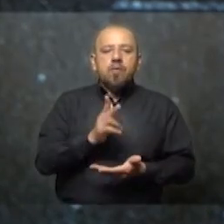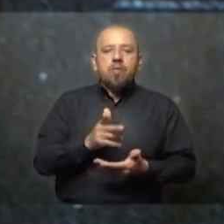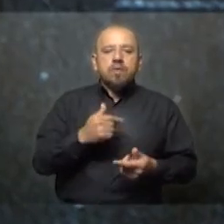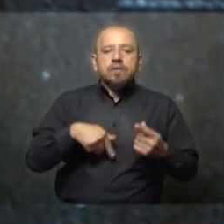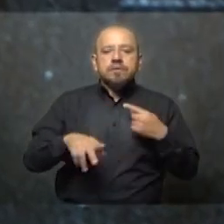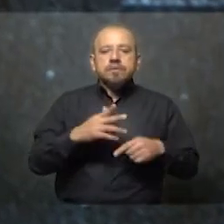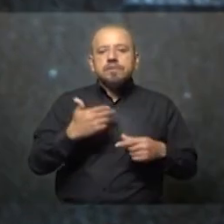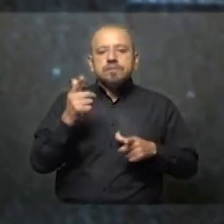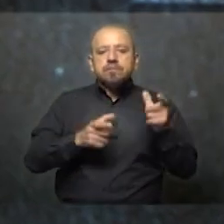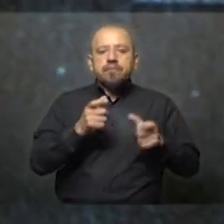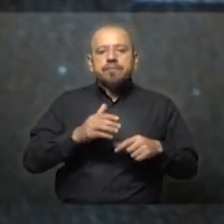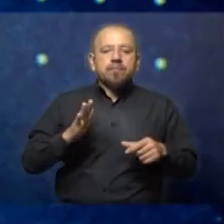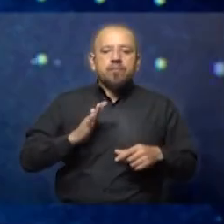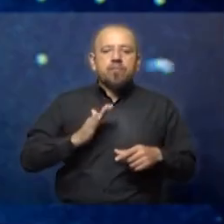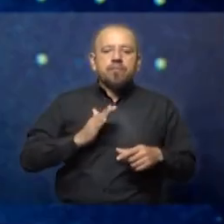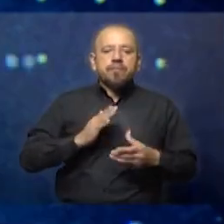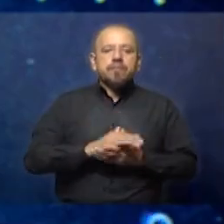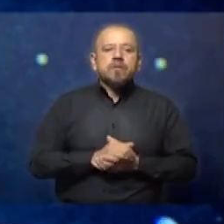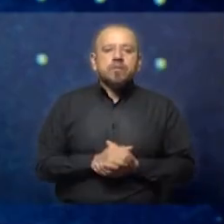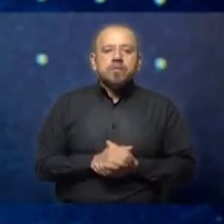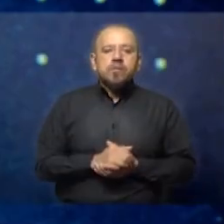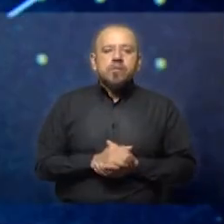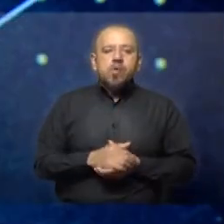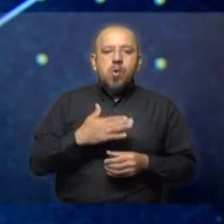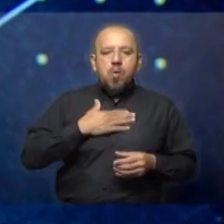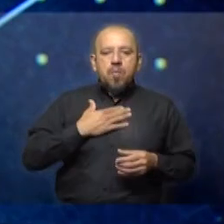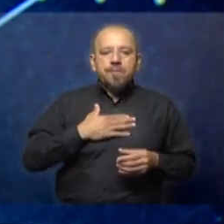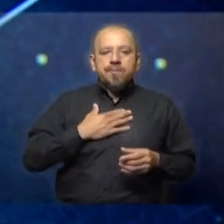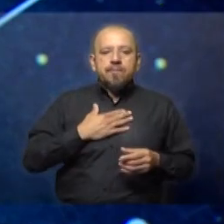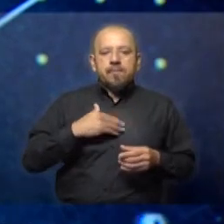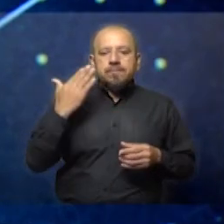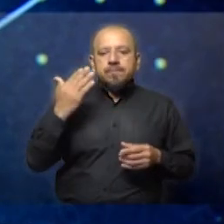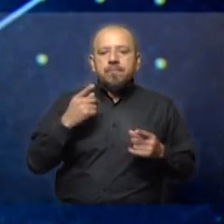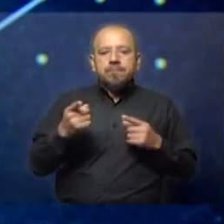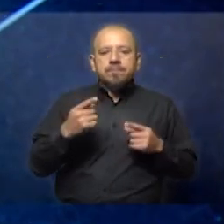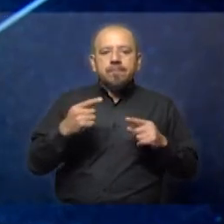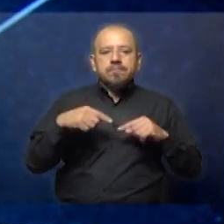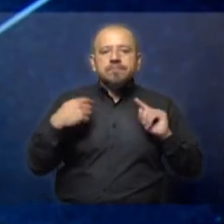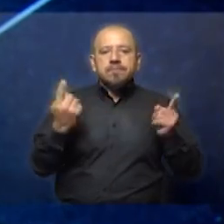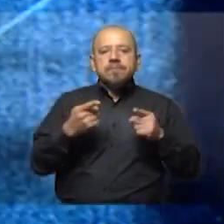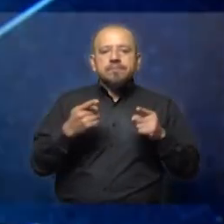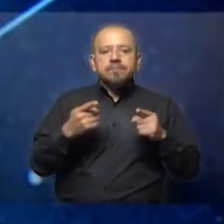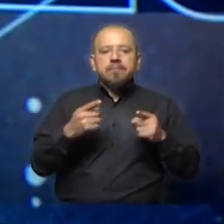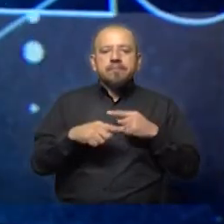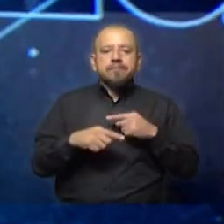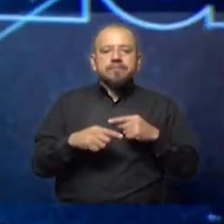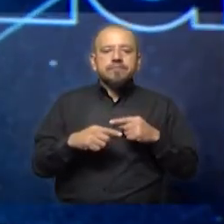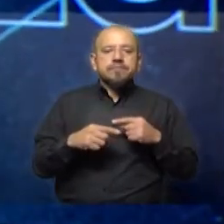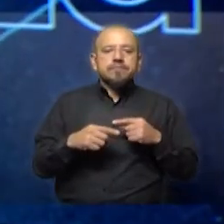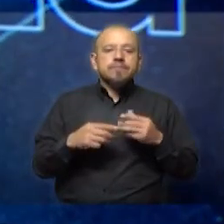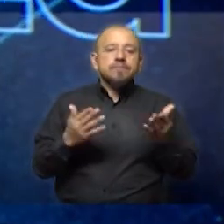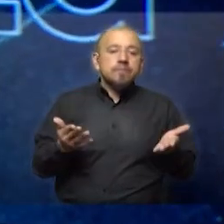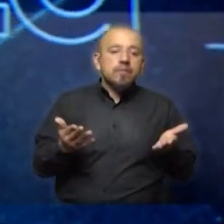las humanas Buenas noches bienvenida un placer estar un saludo grande a la gente que está del otro lado y bueno